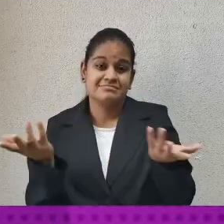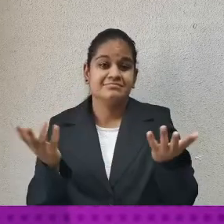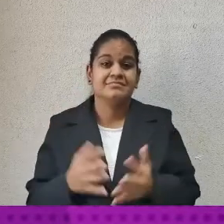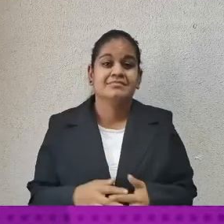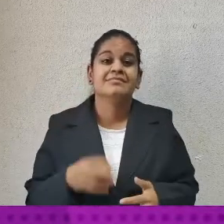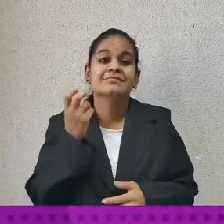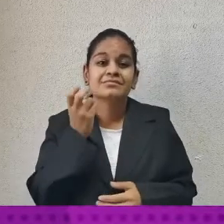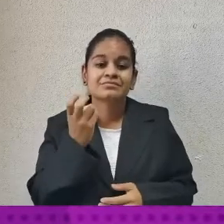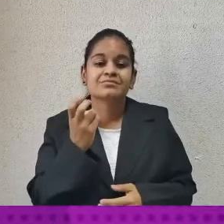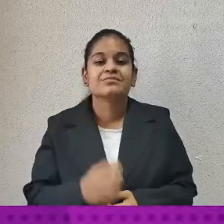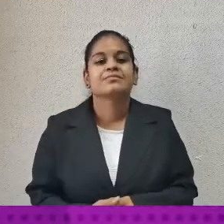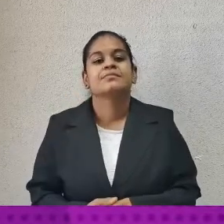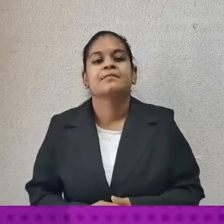realizar,